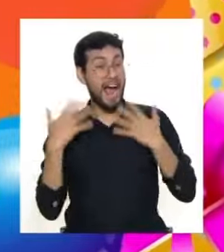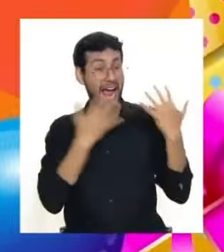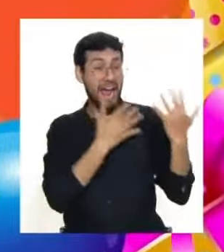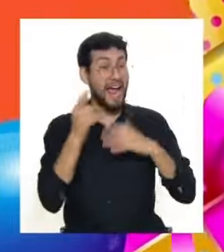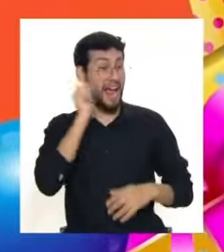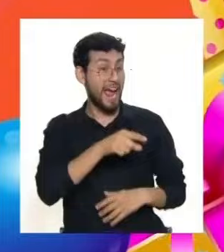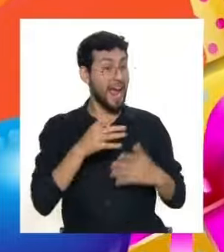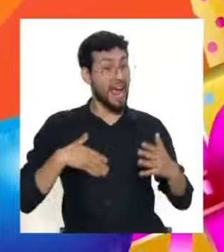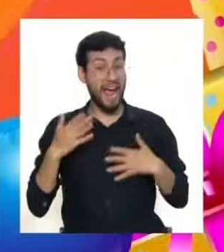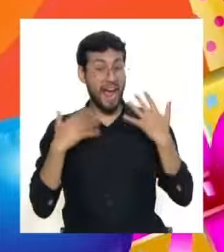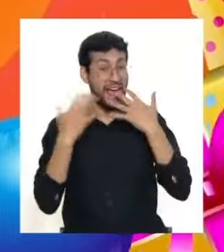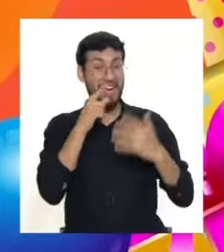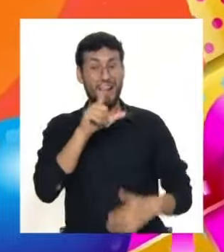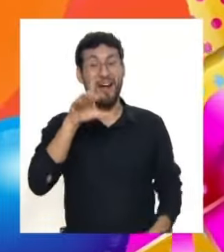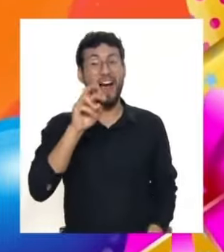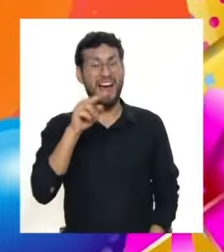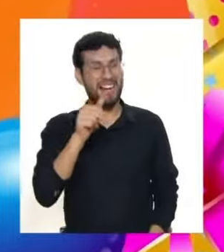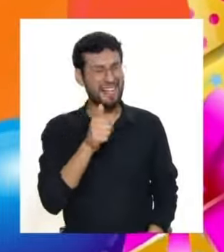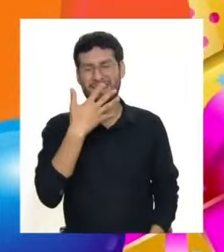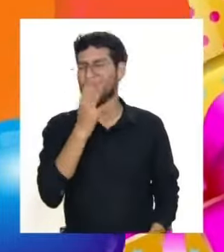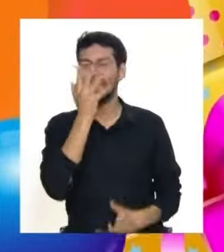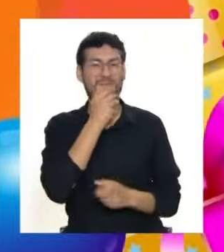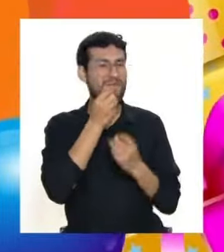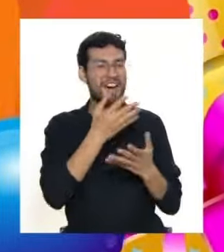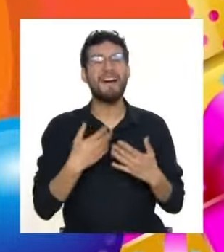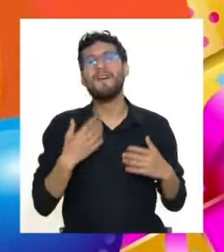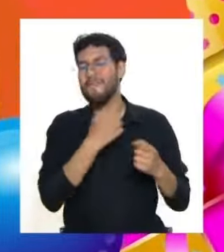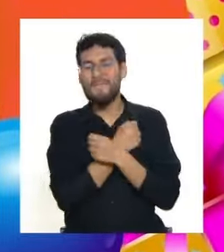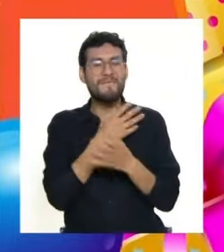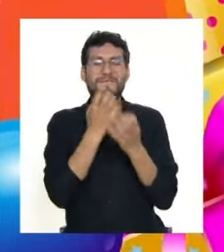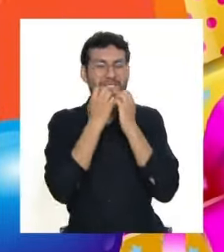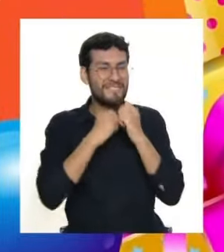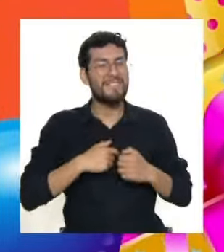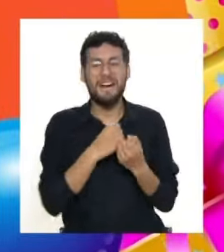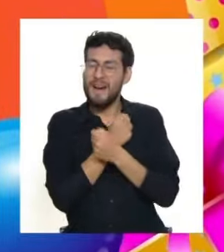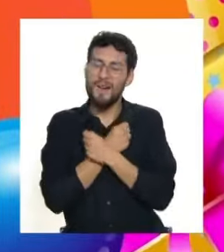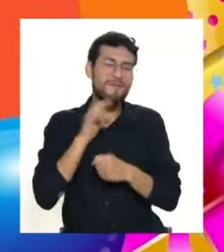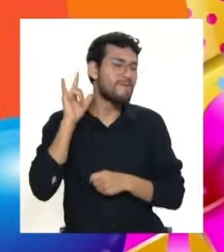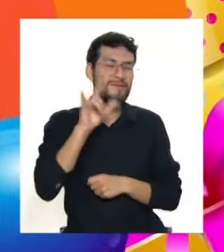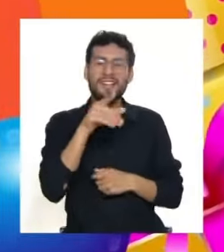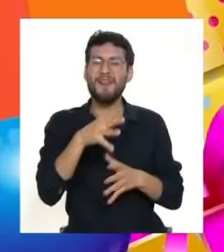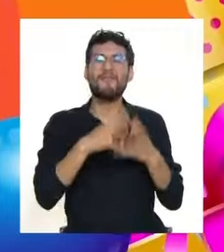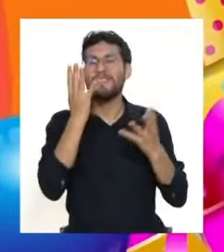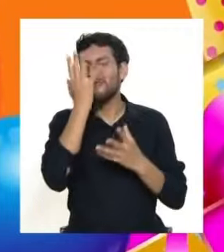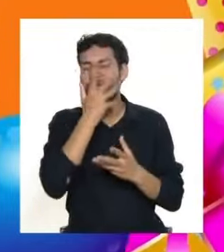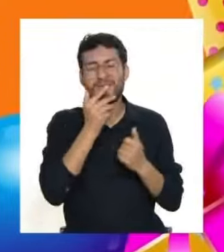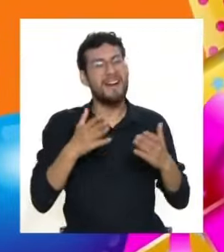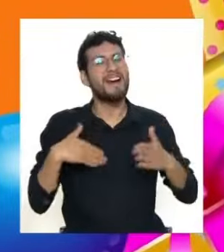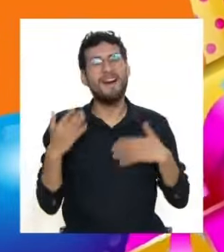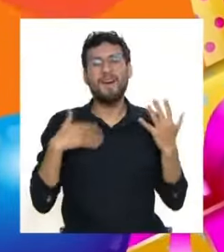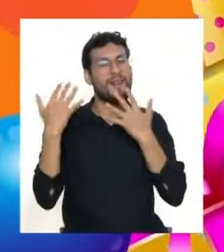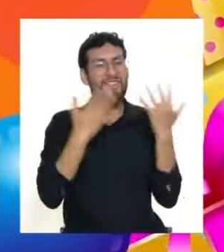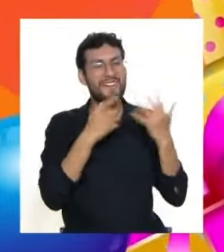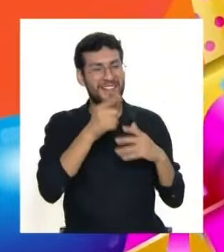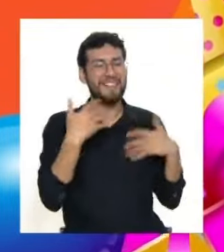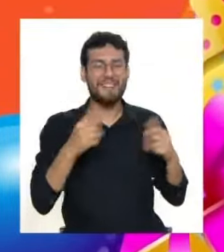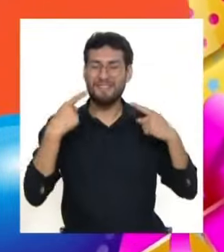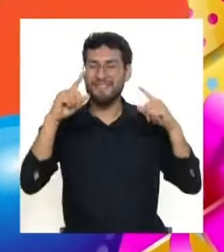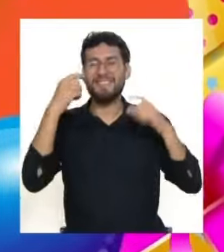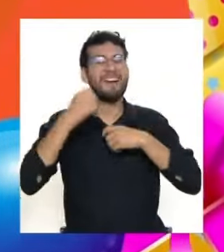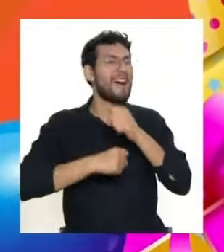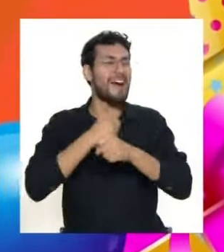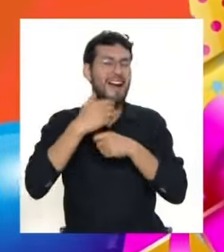Happy birthday to you, Lorenita preciosa, mi amor, mi vida, mi tesoro. Te quiero mucho, eres muy linda, feliz cumpleaños y que cumplas